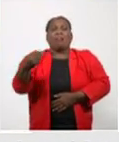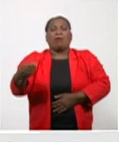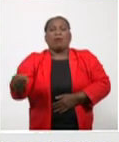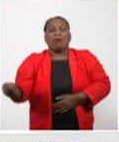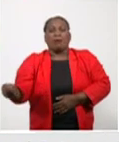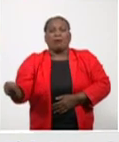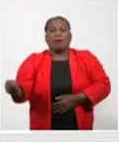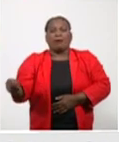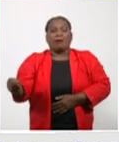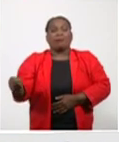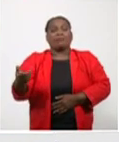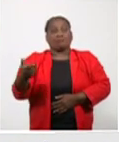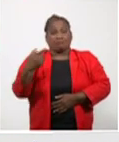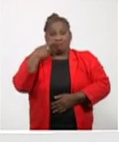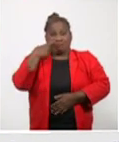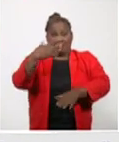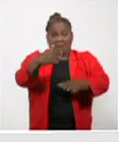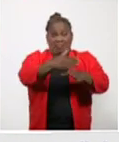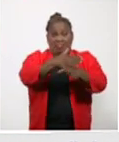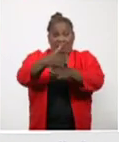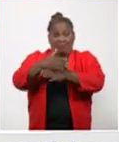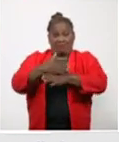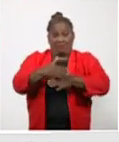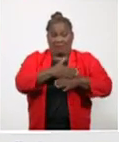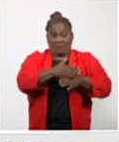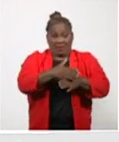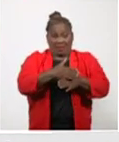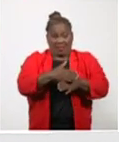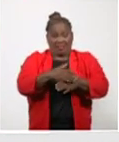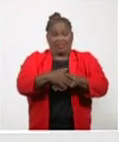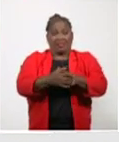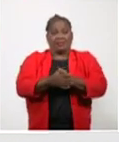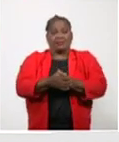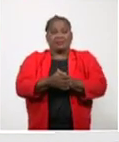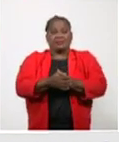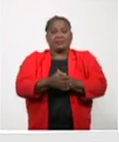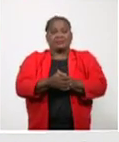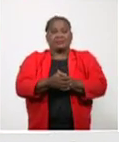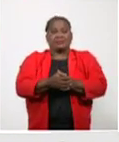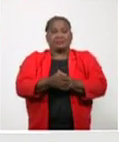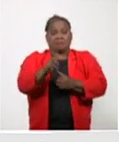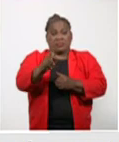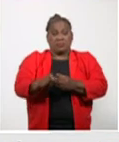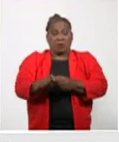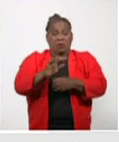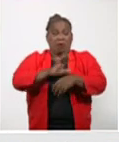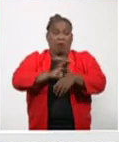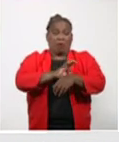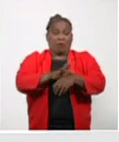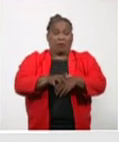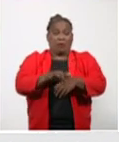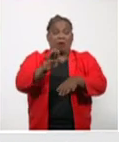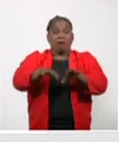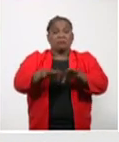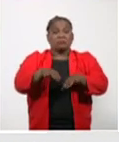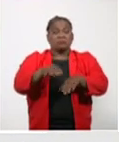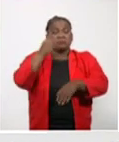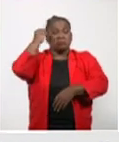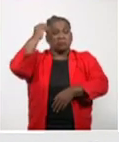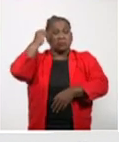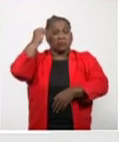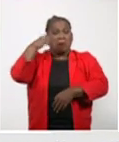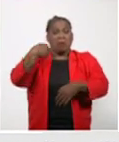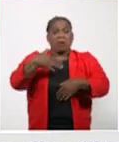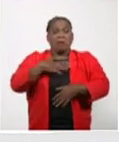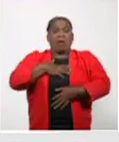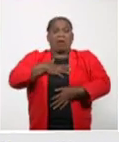Fíjense la variedad del cuadro clínico de la COVID, que al principio pensábamos que era el cuadro respiratorio nada